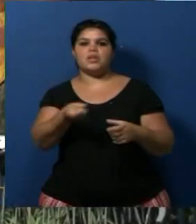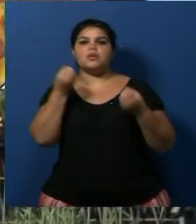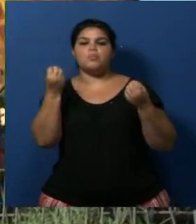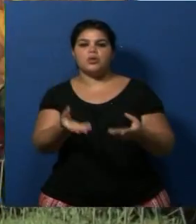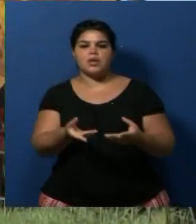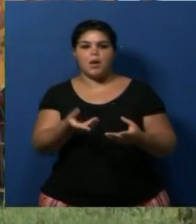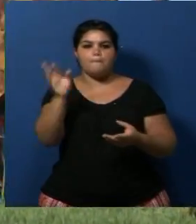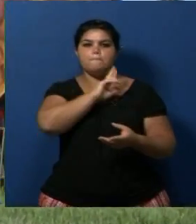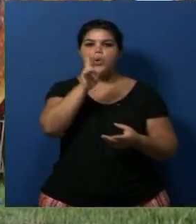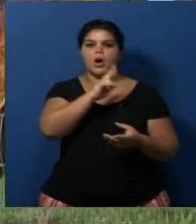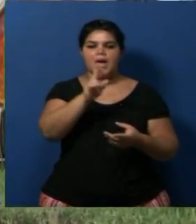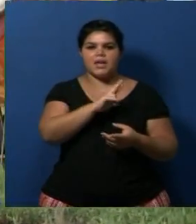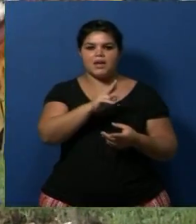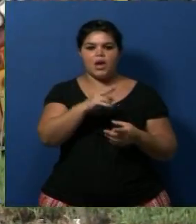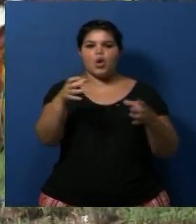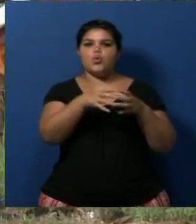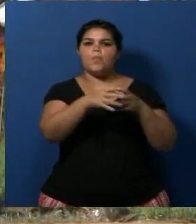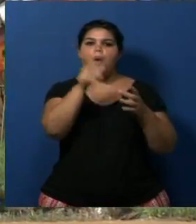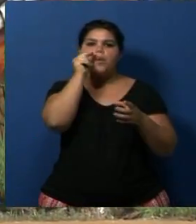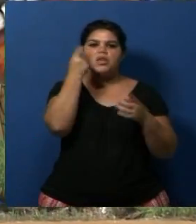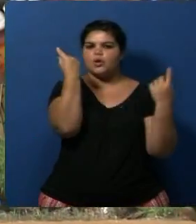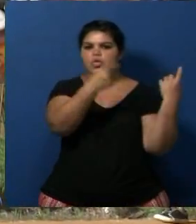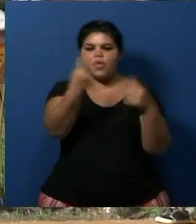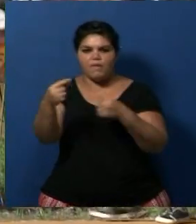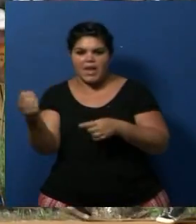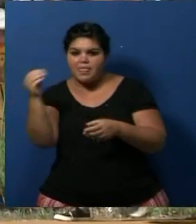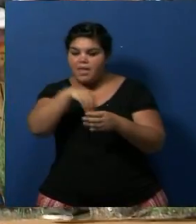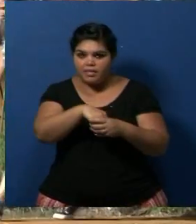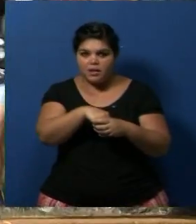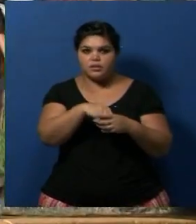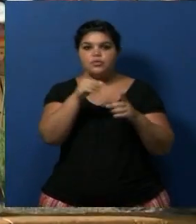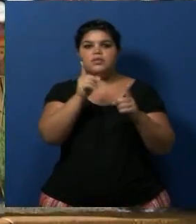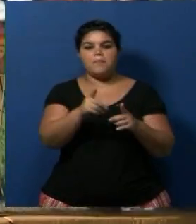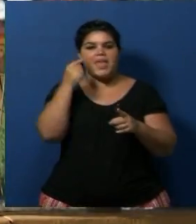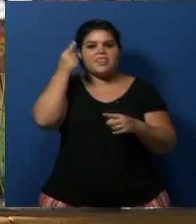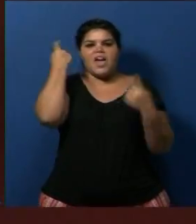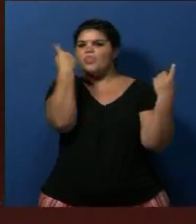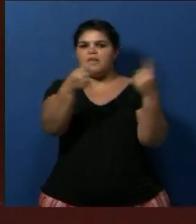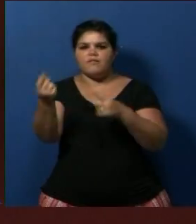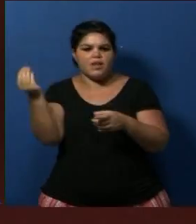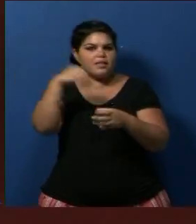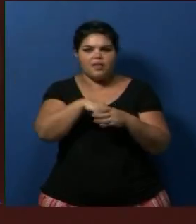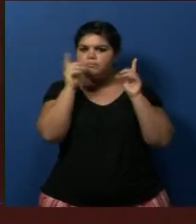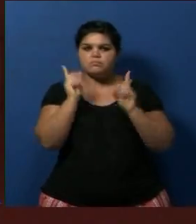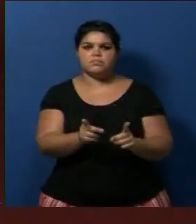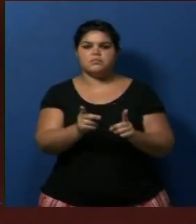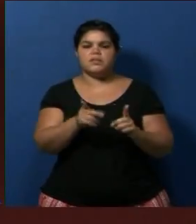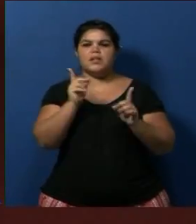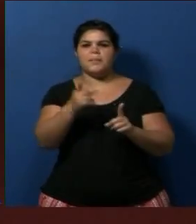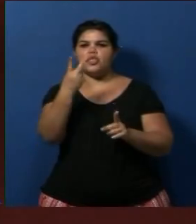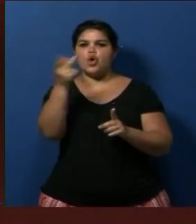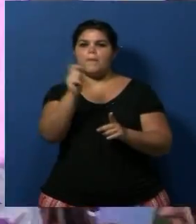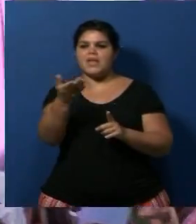de diversa extracción política partidaria, y hace aproximadamente unos 2 meses que la asamblea se